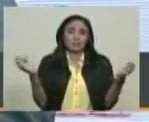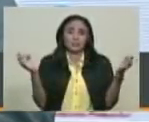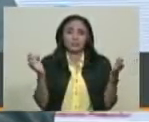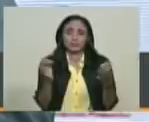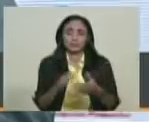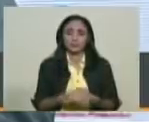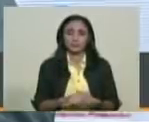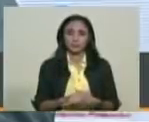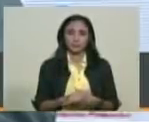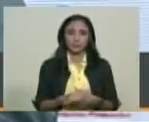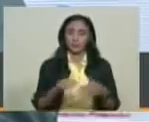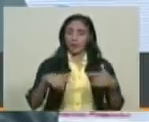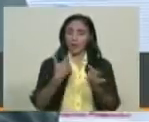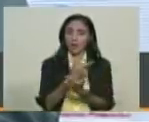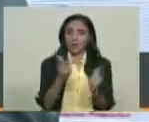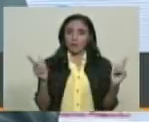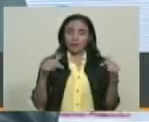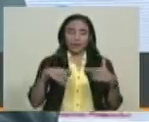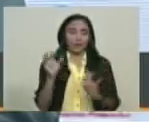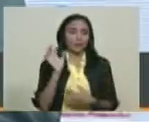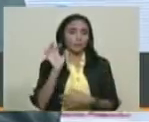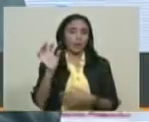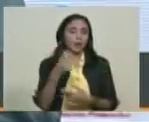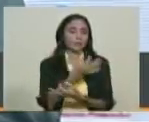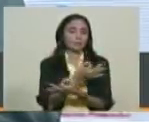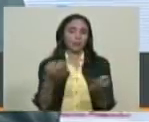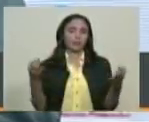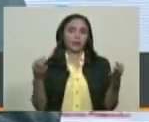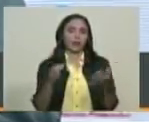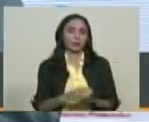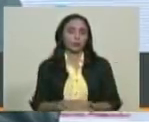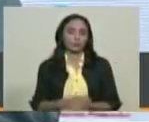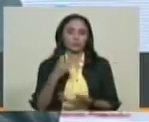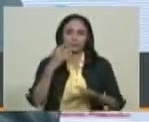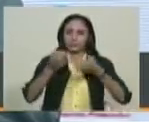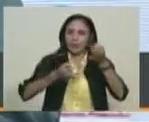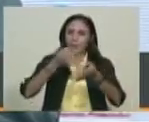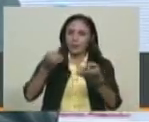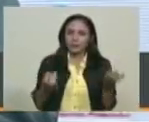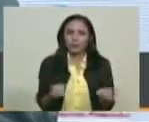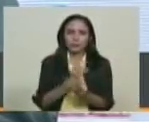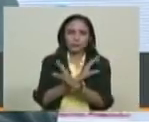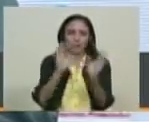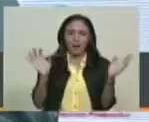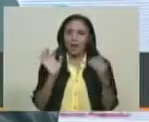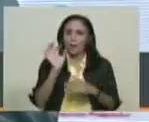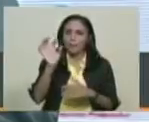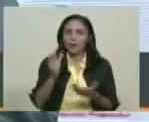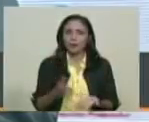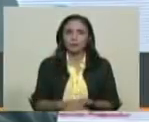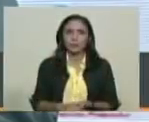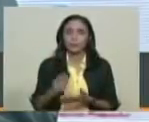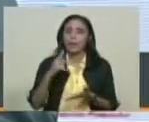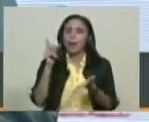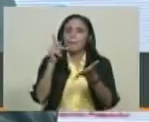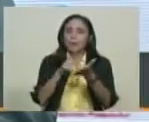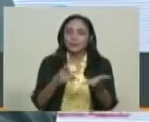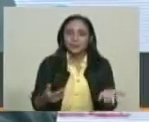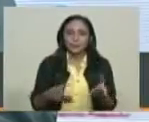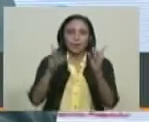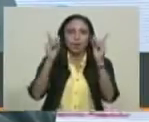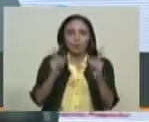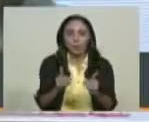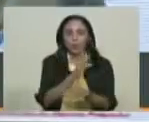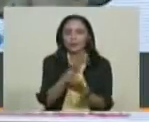Si de libertad queremos hablar, hablemos de Venezuela. Si de participación y decisión política